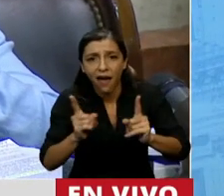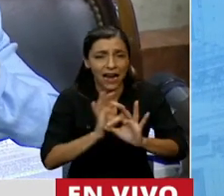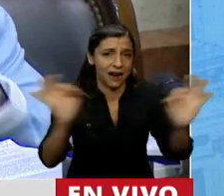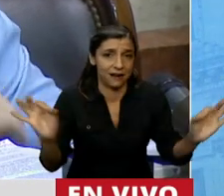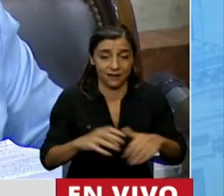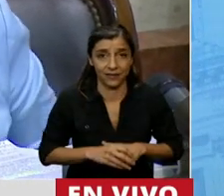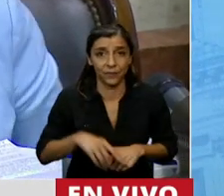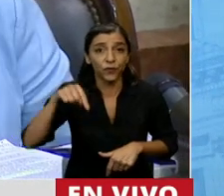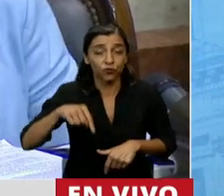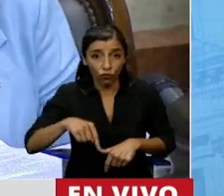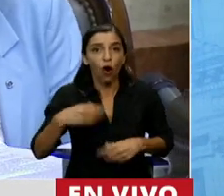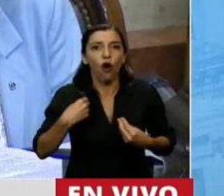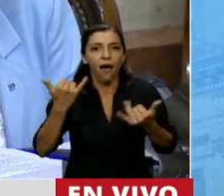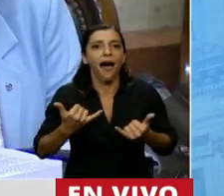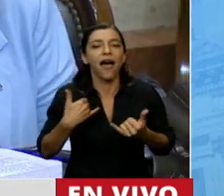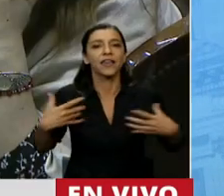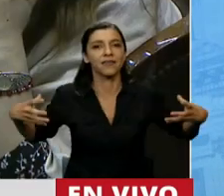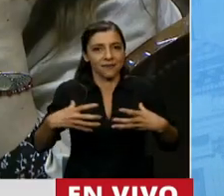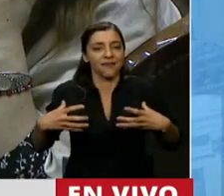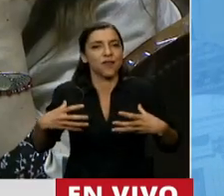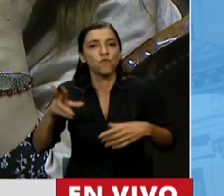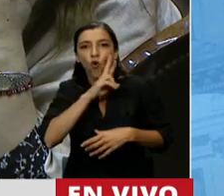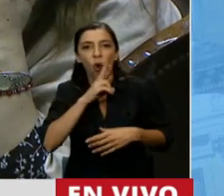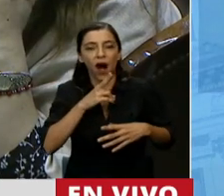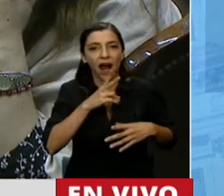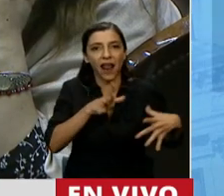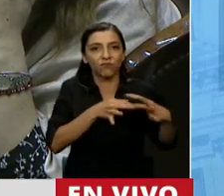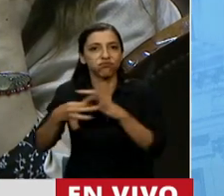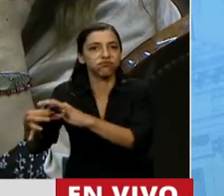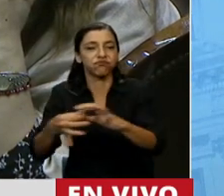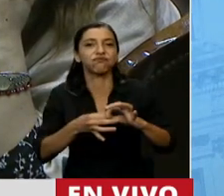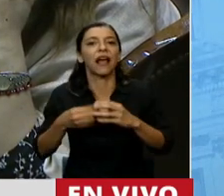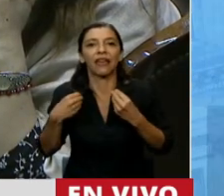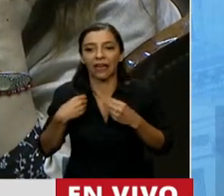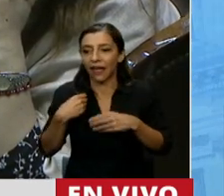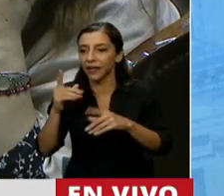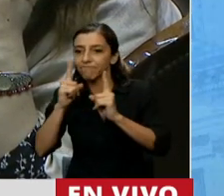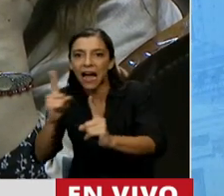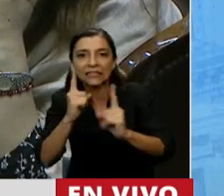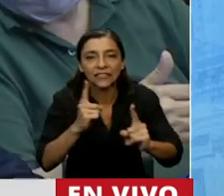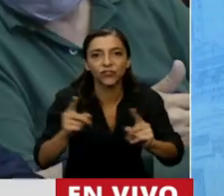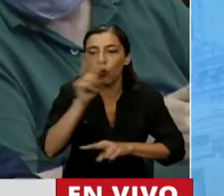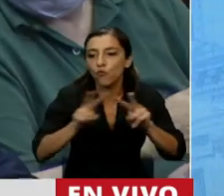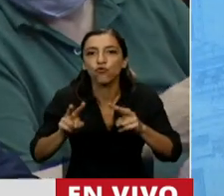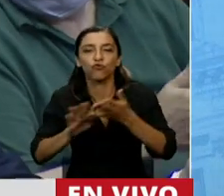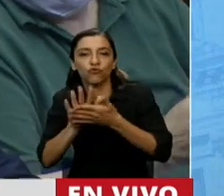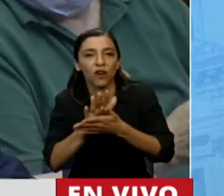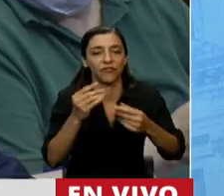las redes feministas, las redes de mujeres. Quienes se vienen haciendo cargo de esta